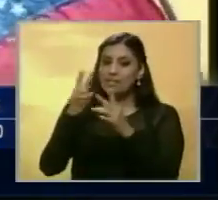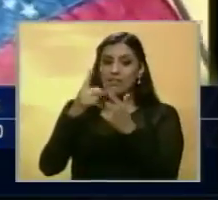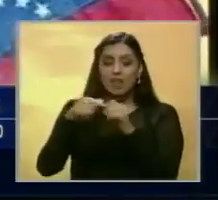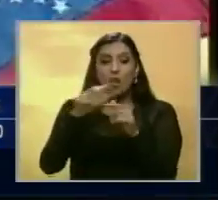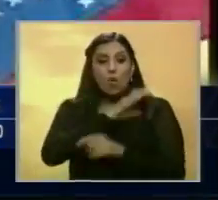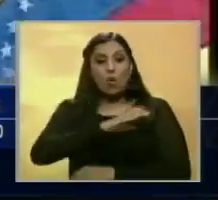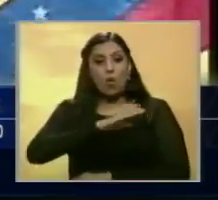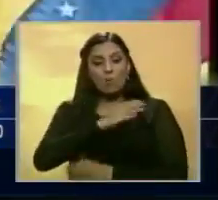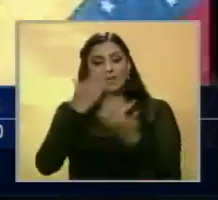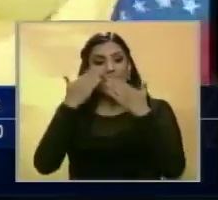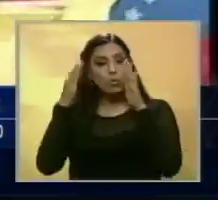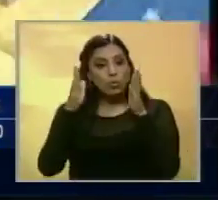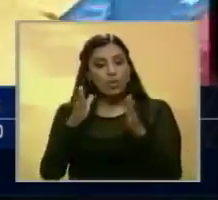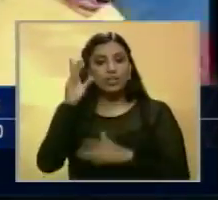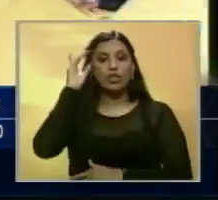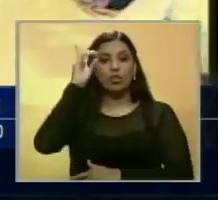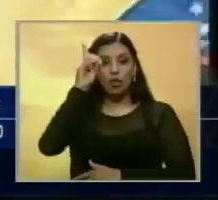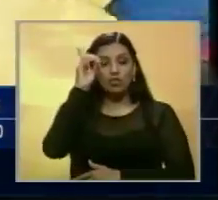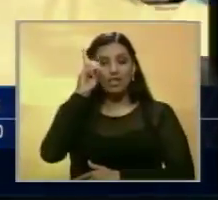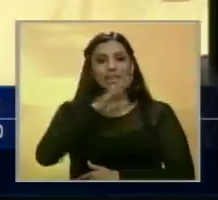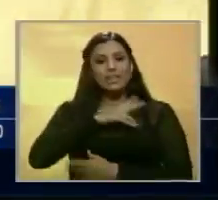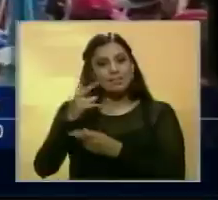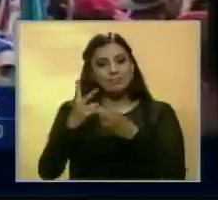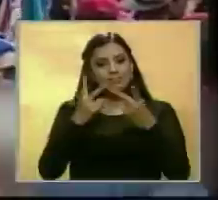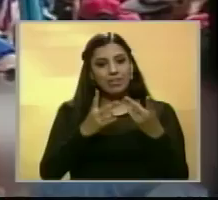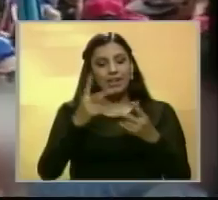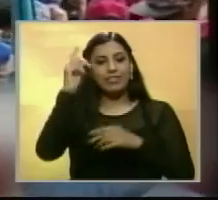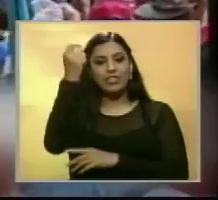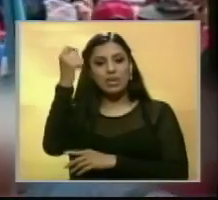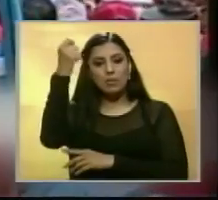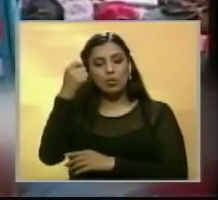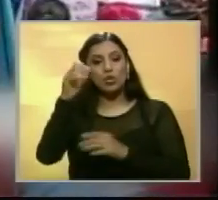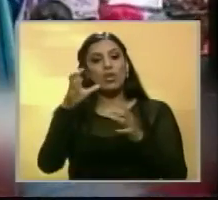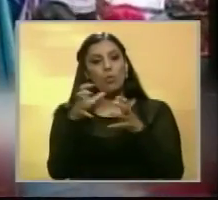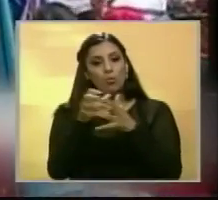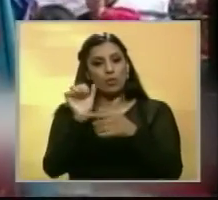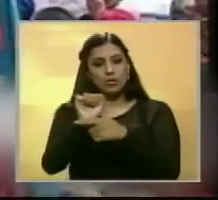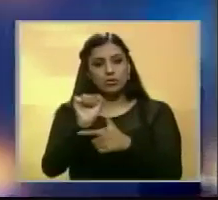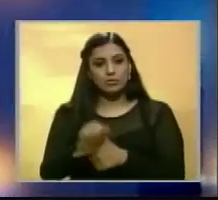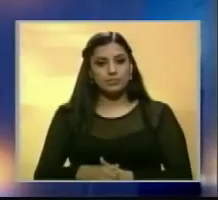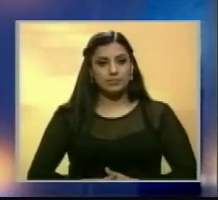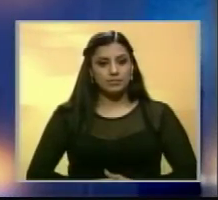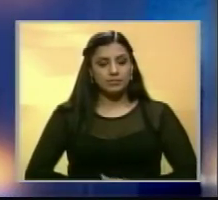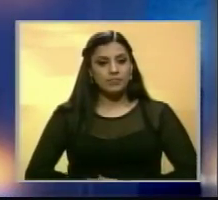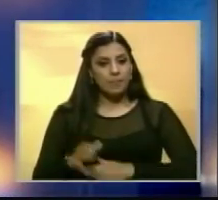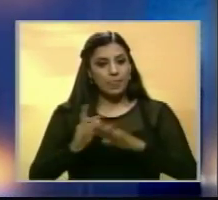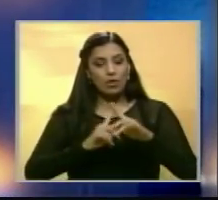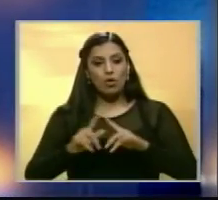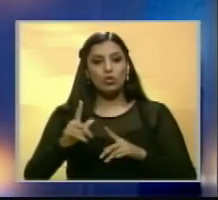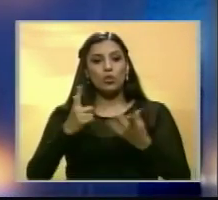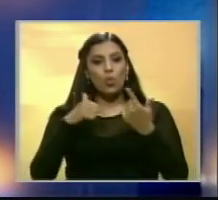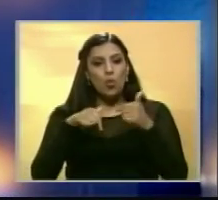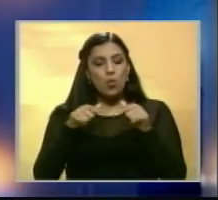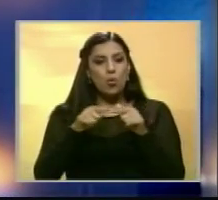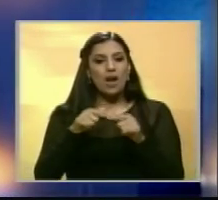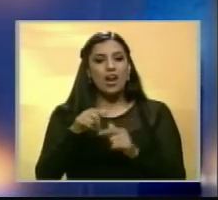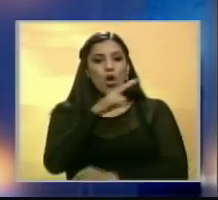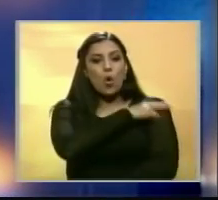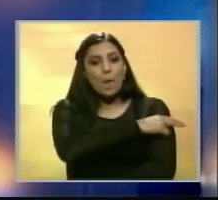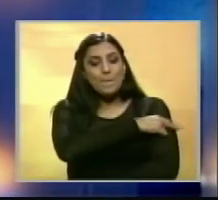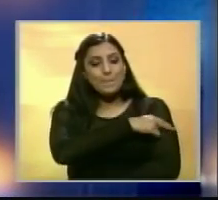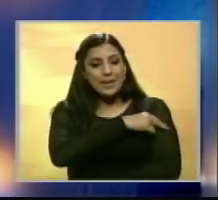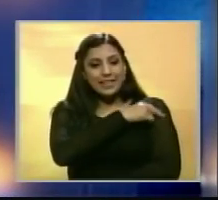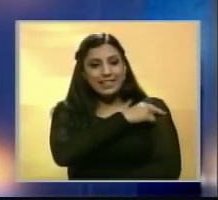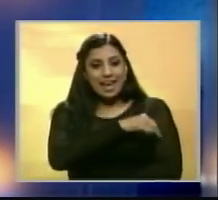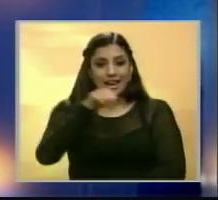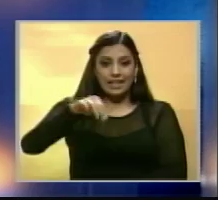una comisión de estudiantes y docentes serán recibidos por diputados oficialistas. Durante un recorrido por el Hospital JM